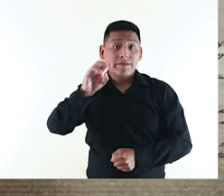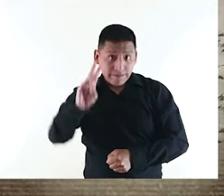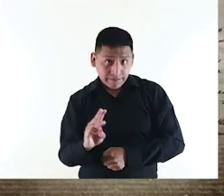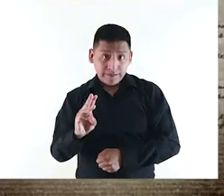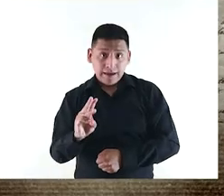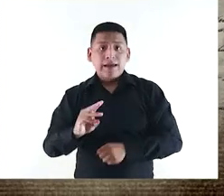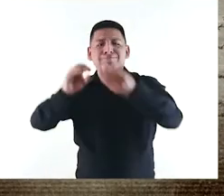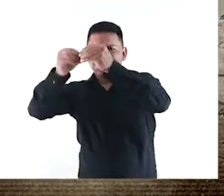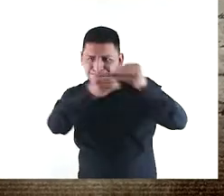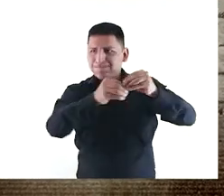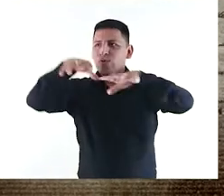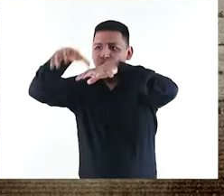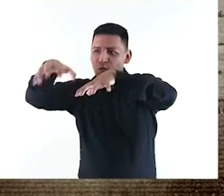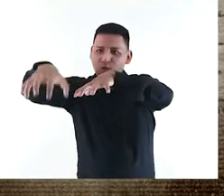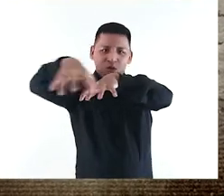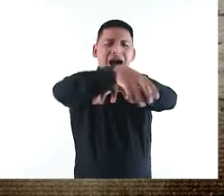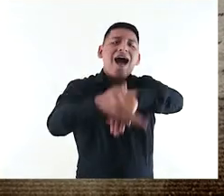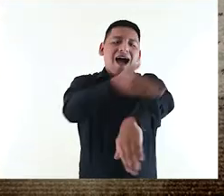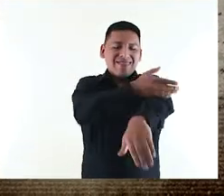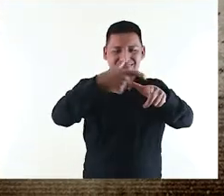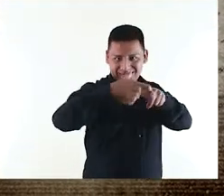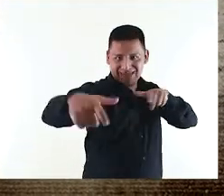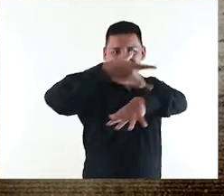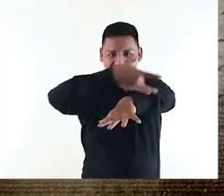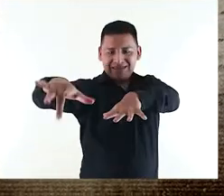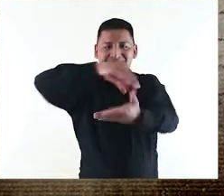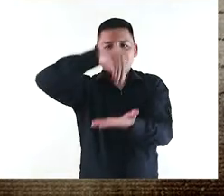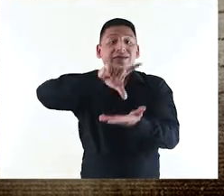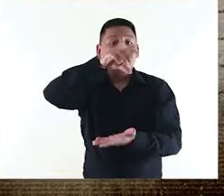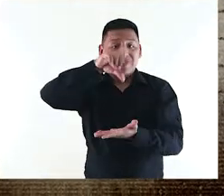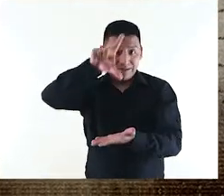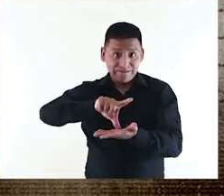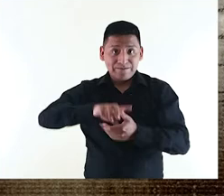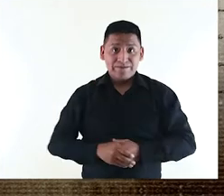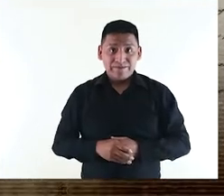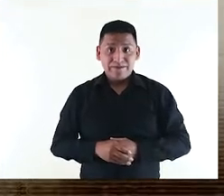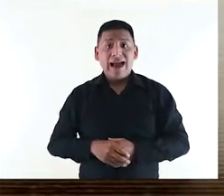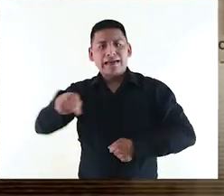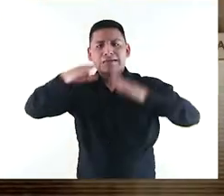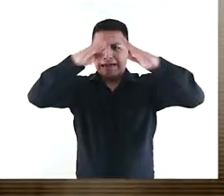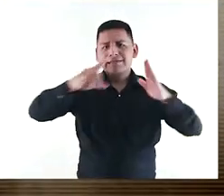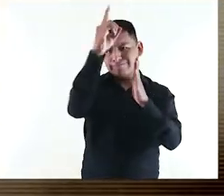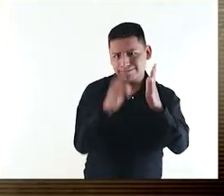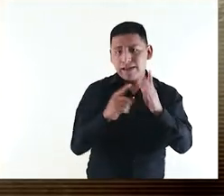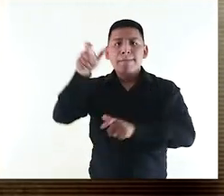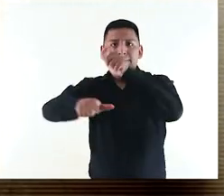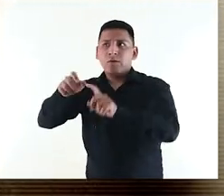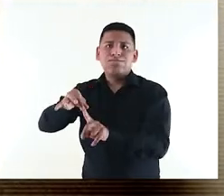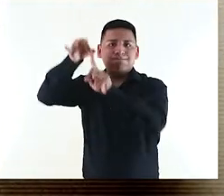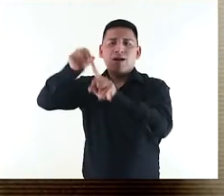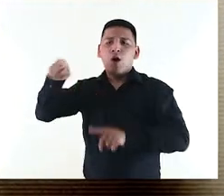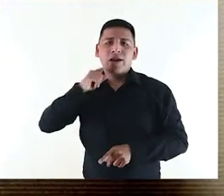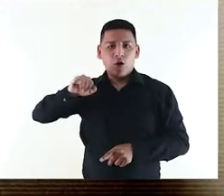en 1606 cuando se comienza a urbanizar esta zona que eran huertas alejadas del centro de la ciudad. Se suceden las casas y estilos,